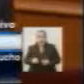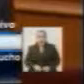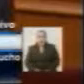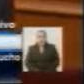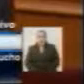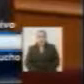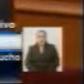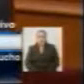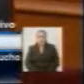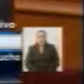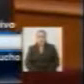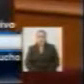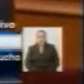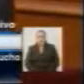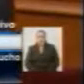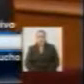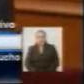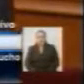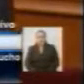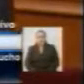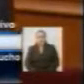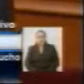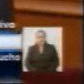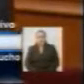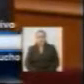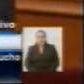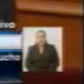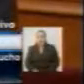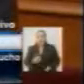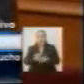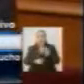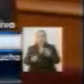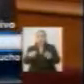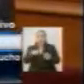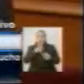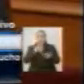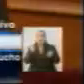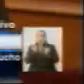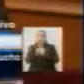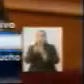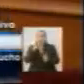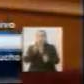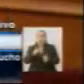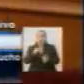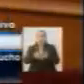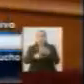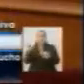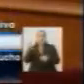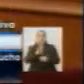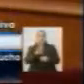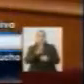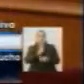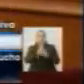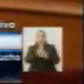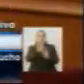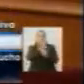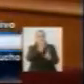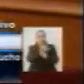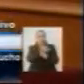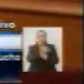que estamos con ellos desde la tribuna desde esta Tribuna del pueblo y que ningún reproche